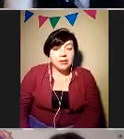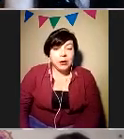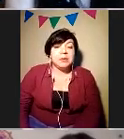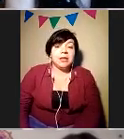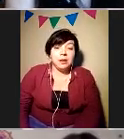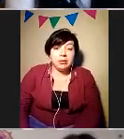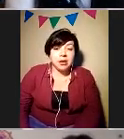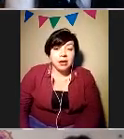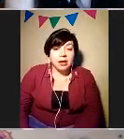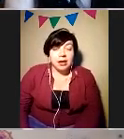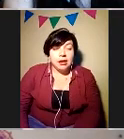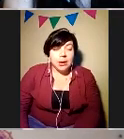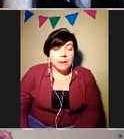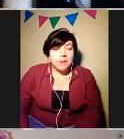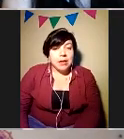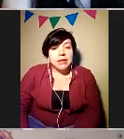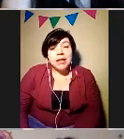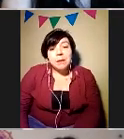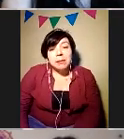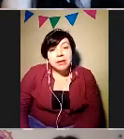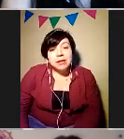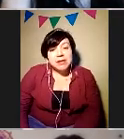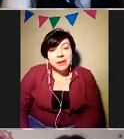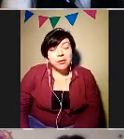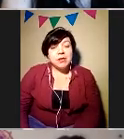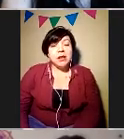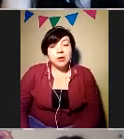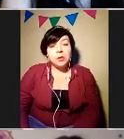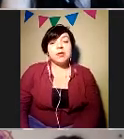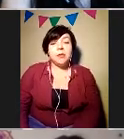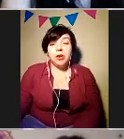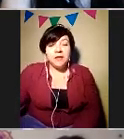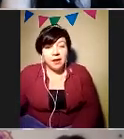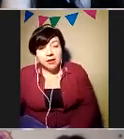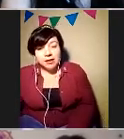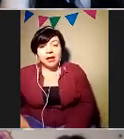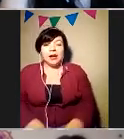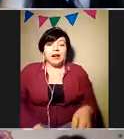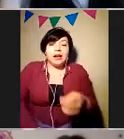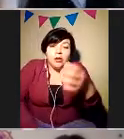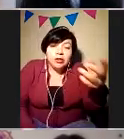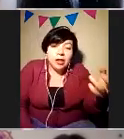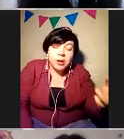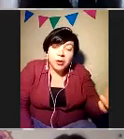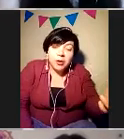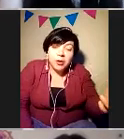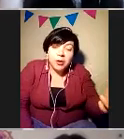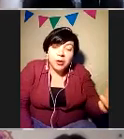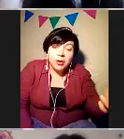evidentemente hemos perdido la que... la materia prima en sí misma, como decías tú, se prohíbe esta, el algodón ya no